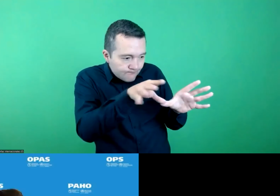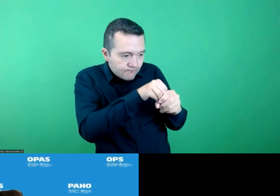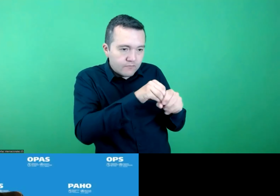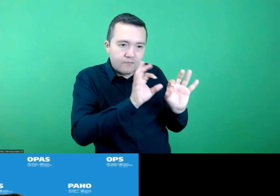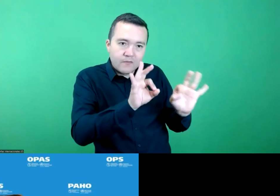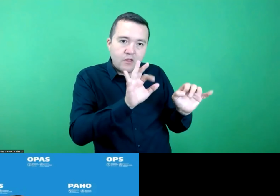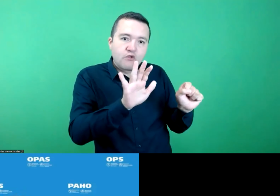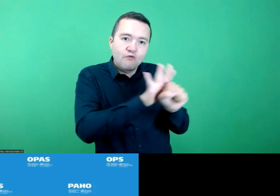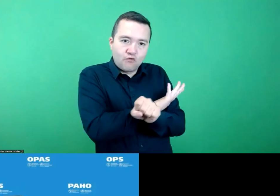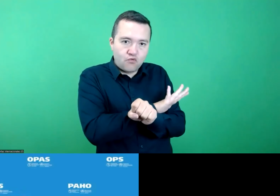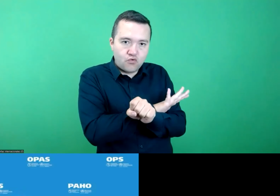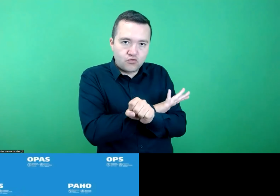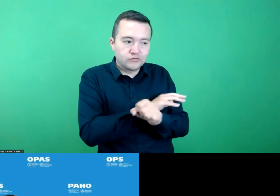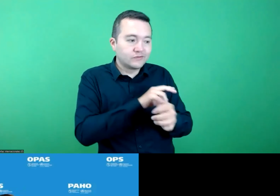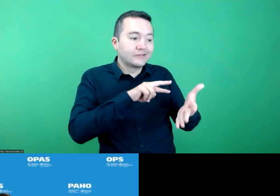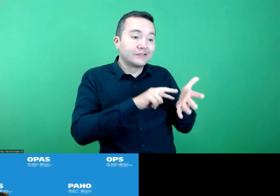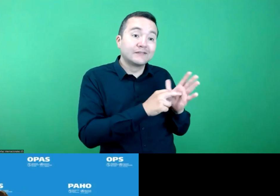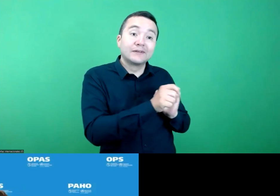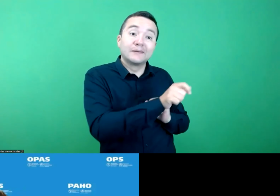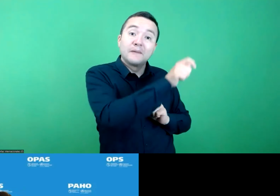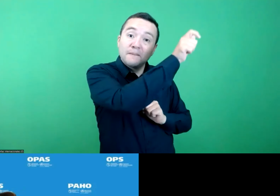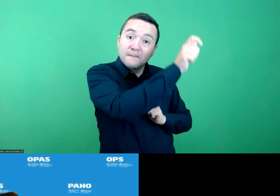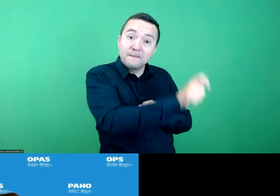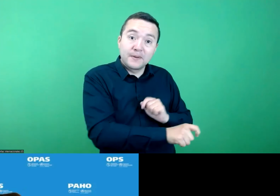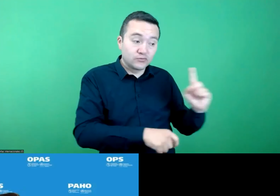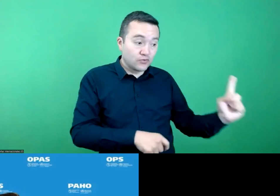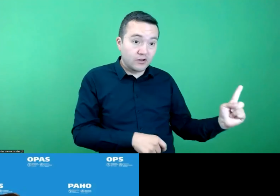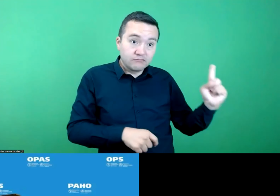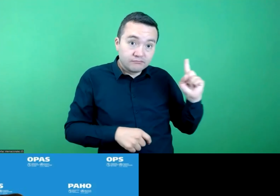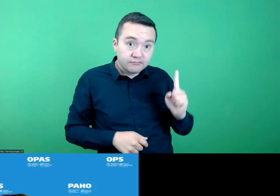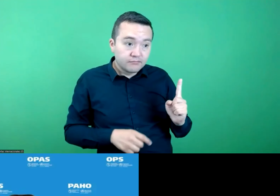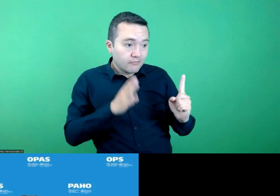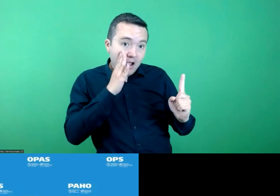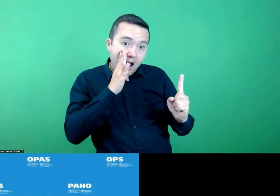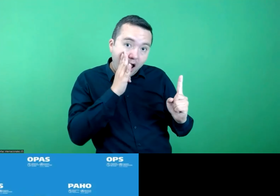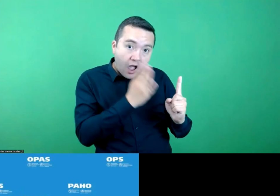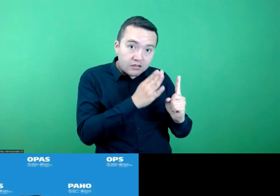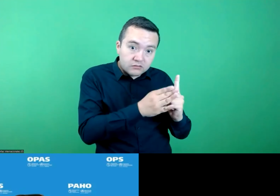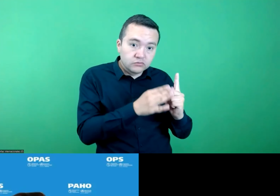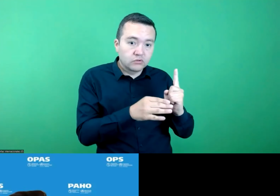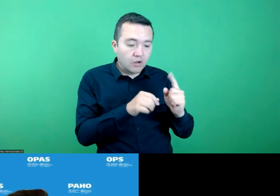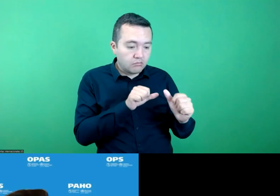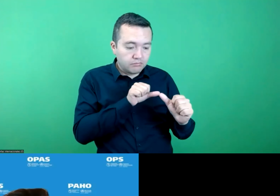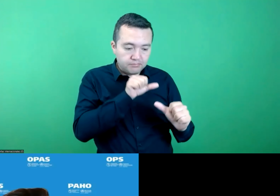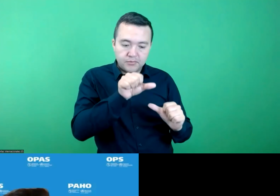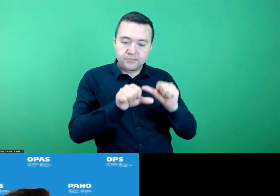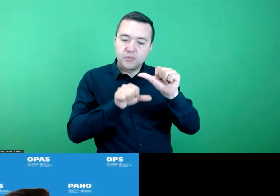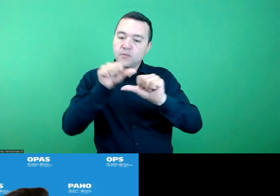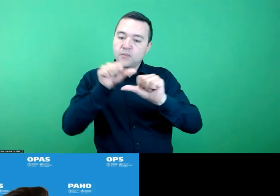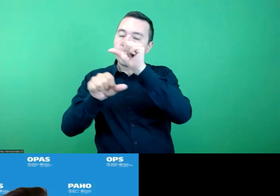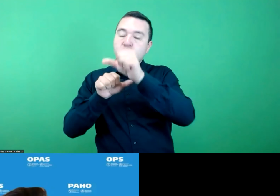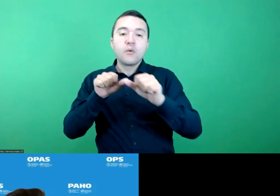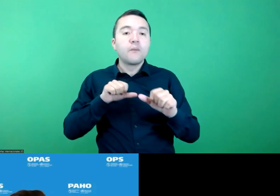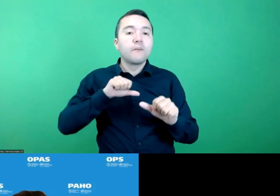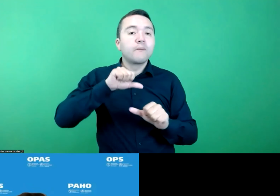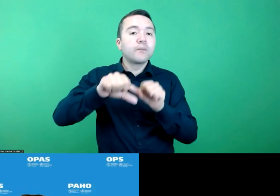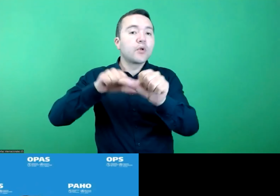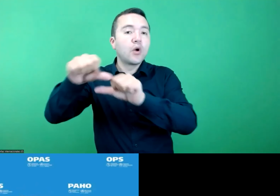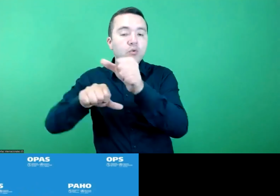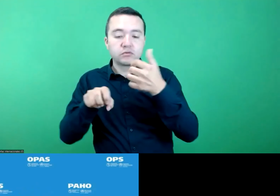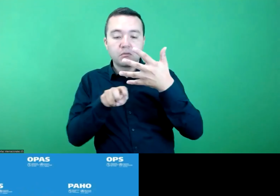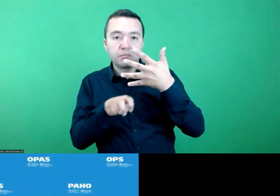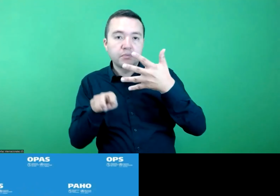del recorrido del proceso de atención de los individuos y de las comunidades. Ya